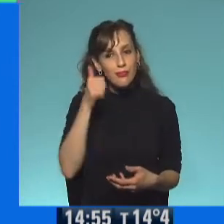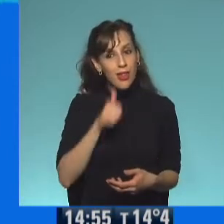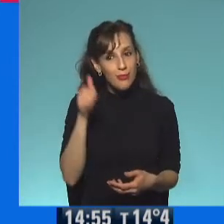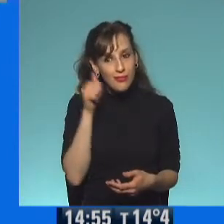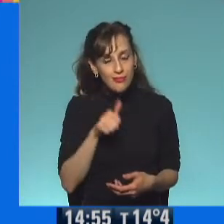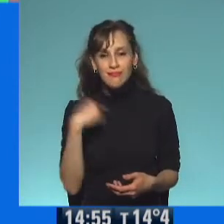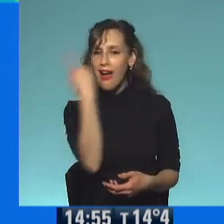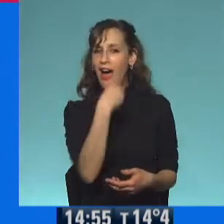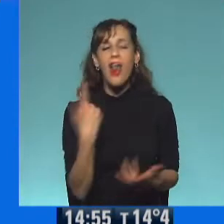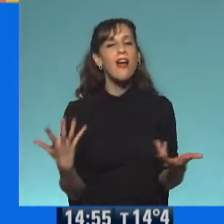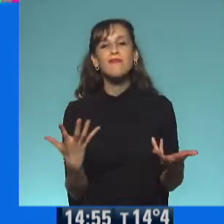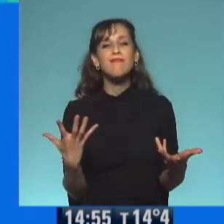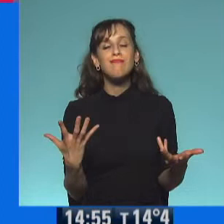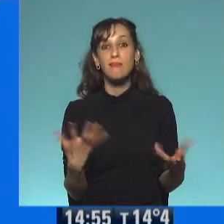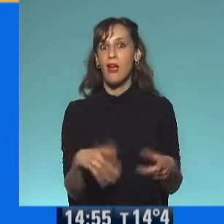cada de que